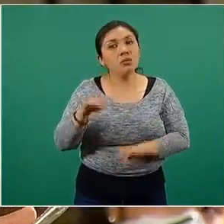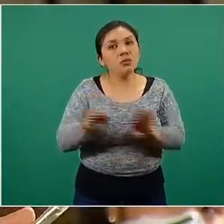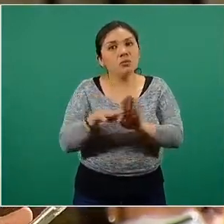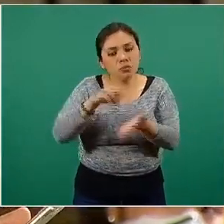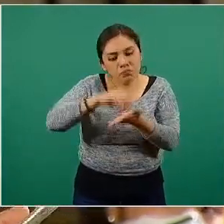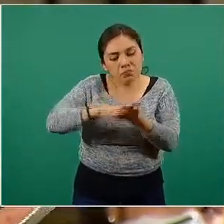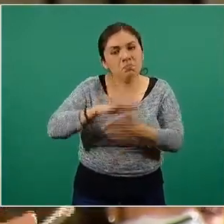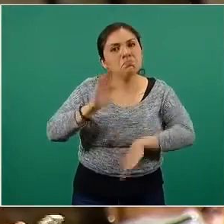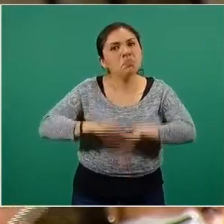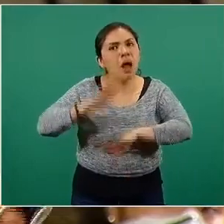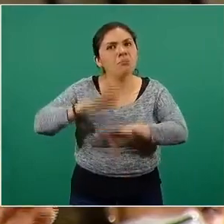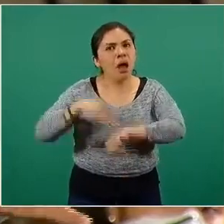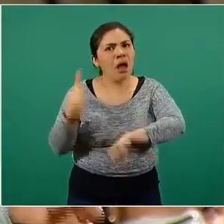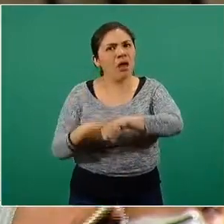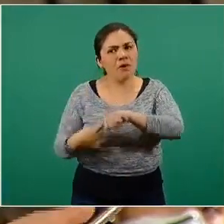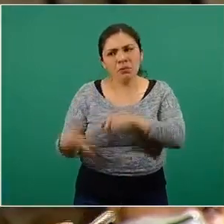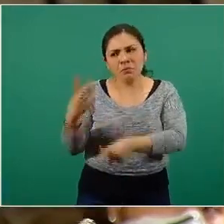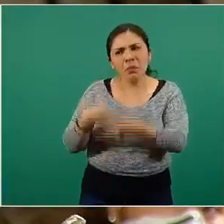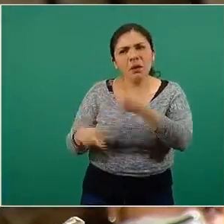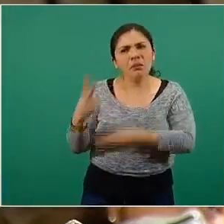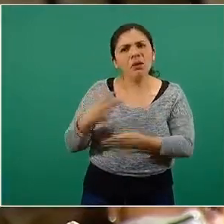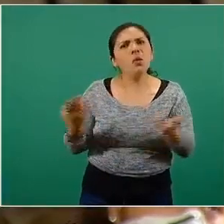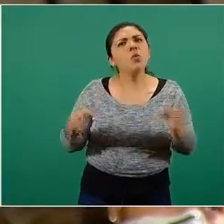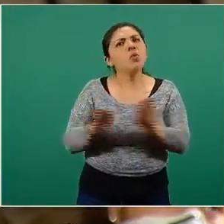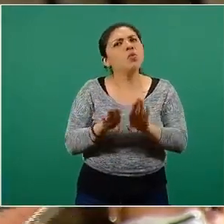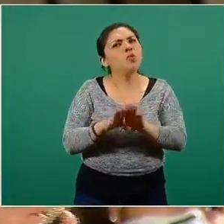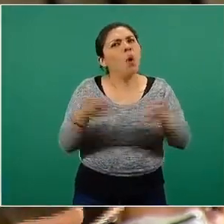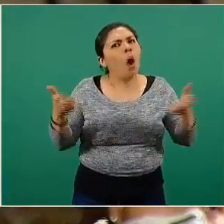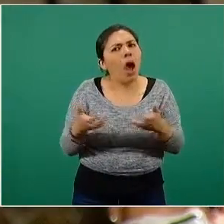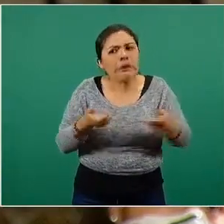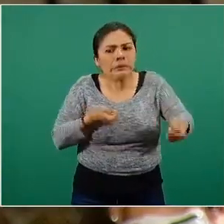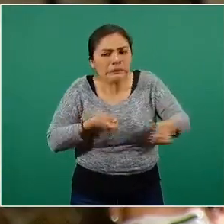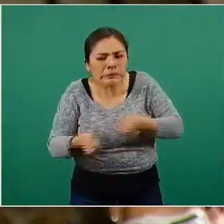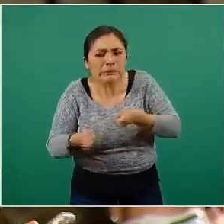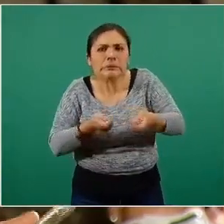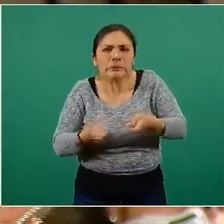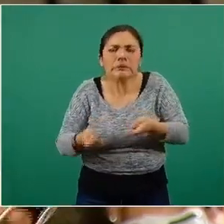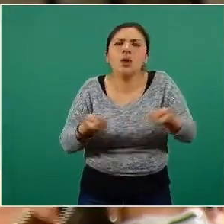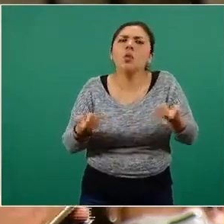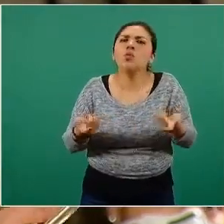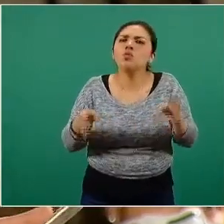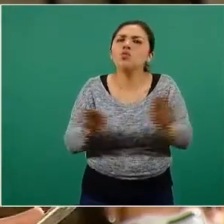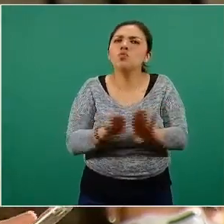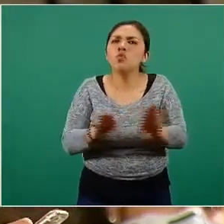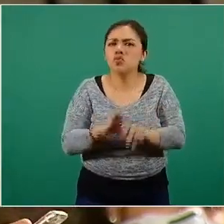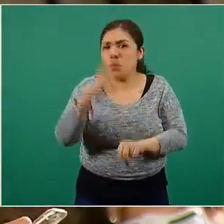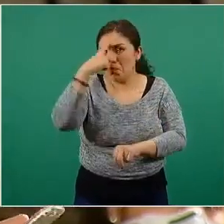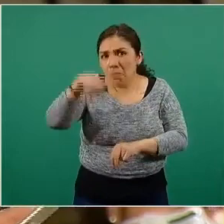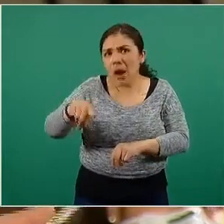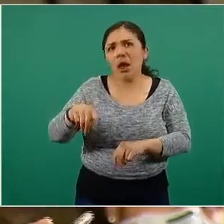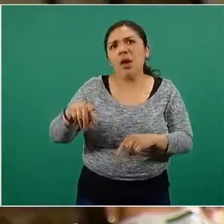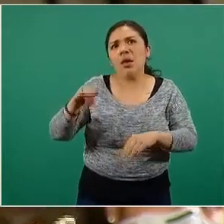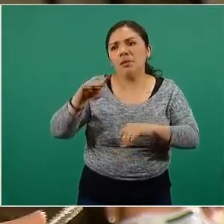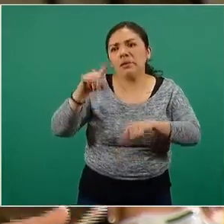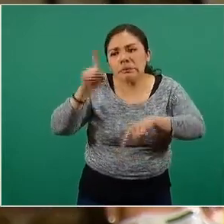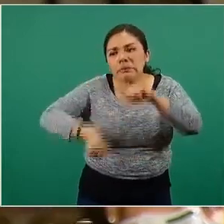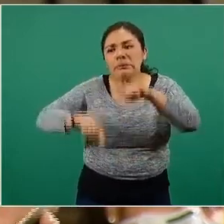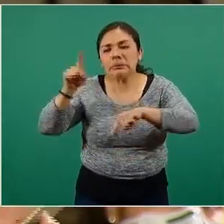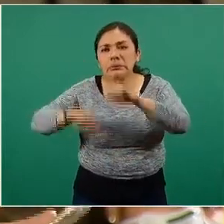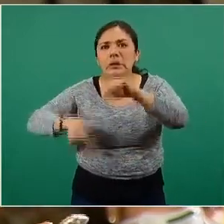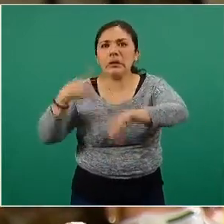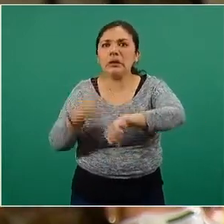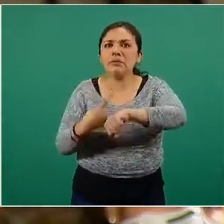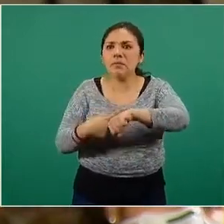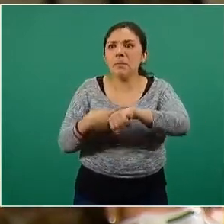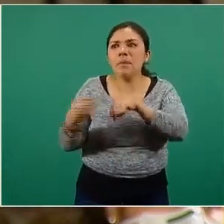reporta el mayor número de casos, cómo se ha venido trabajando y cómo se ha venido precisamente previniendo esta situación